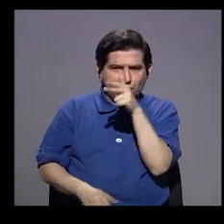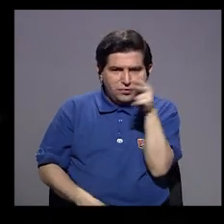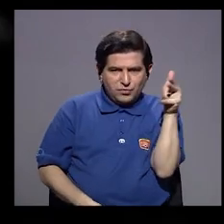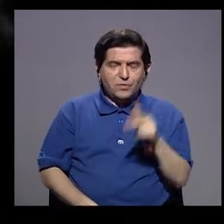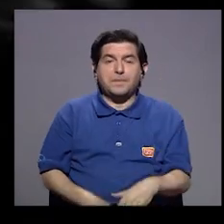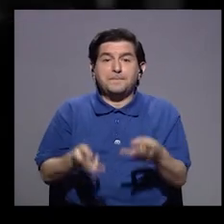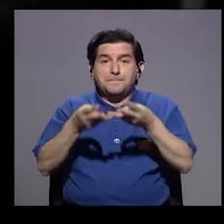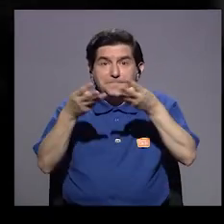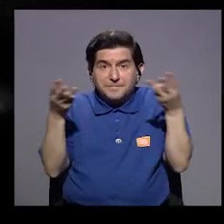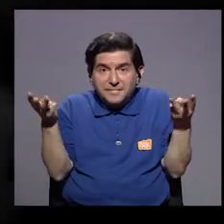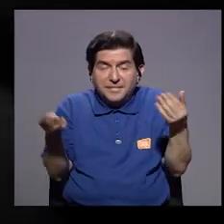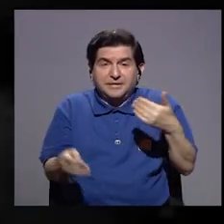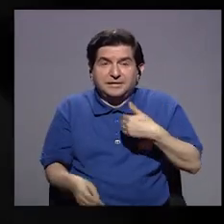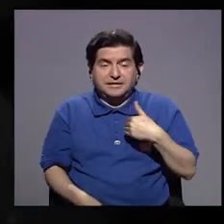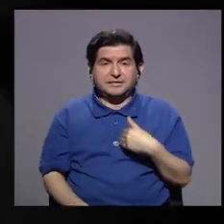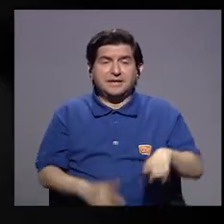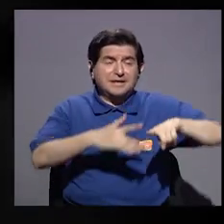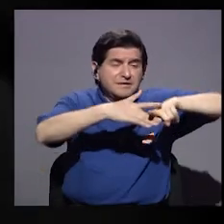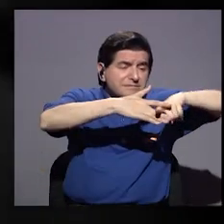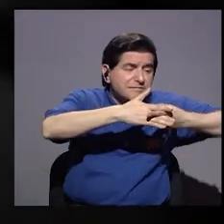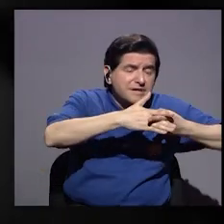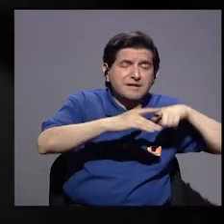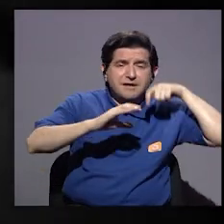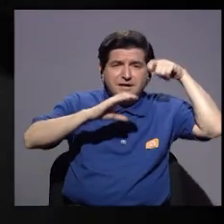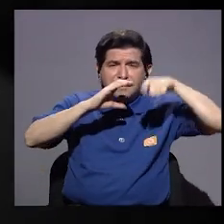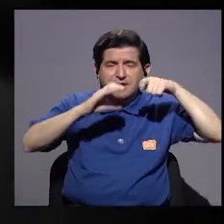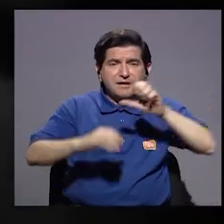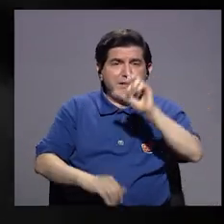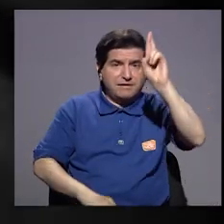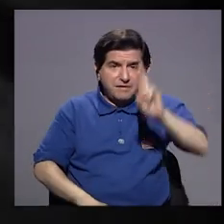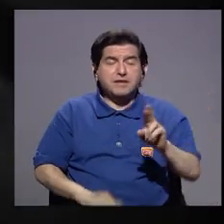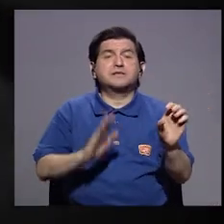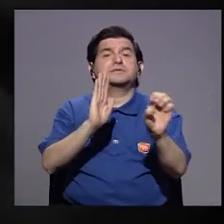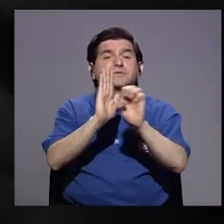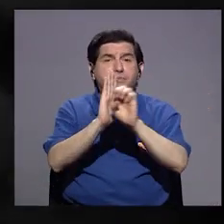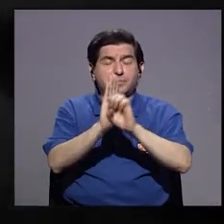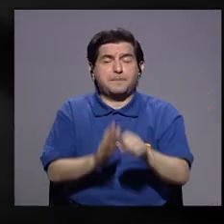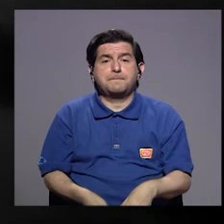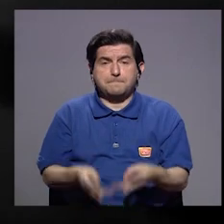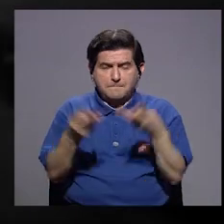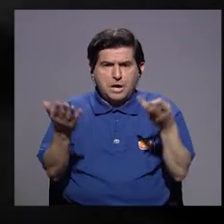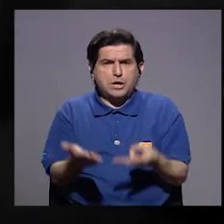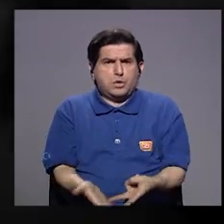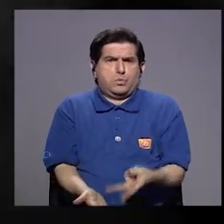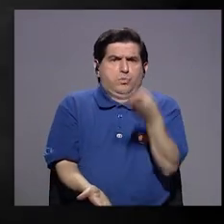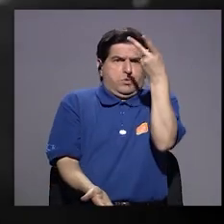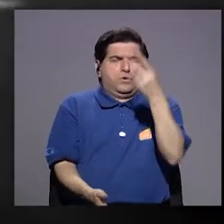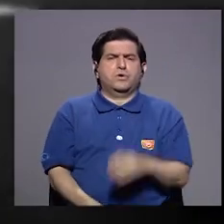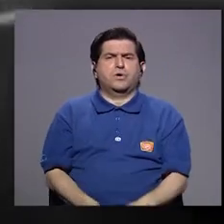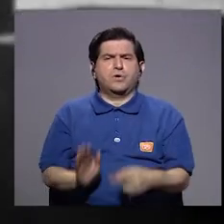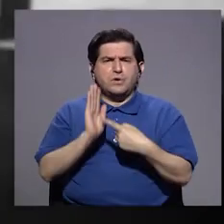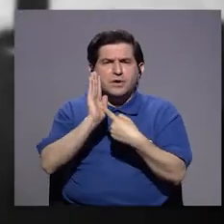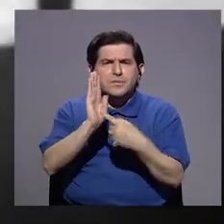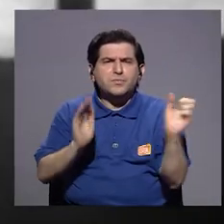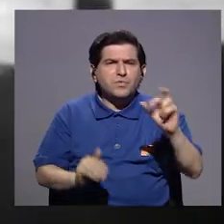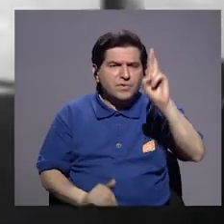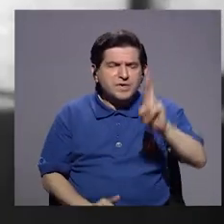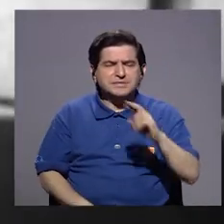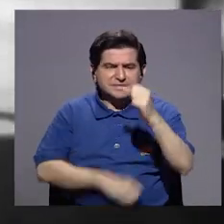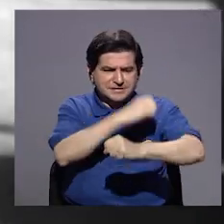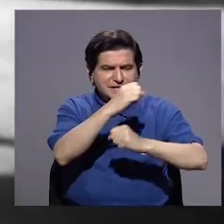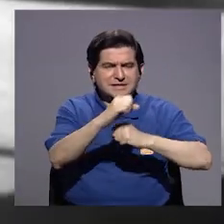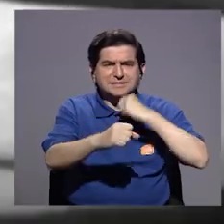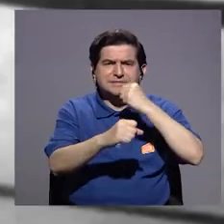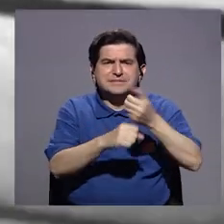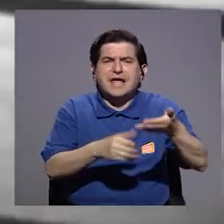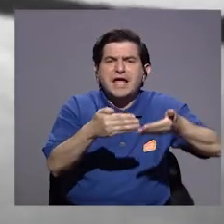materiales de los orígenes del cine en Costa Rica y, por ejemplo, materiales valiosísimos que retratan a la Costa Rica del siglo